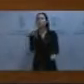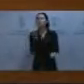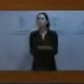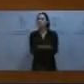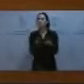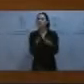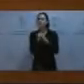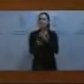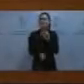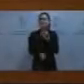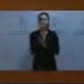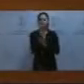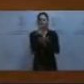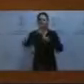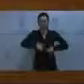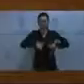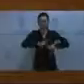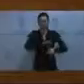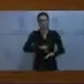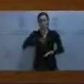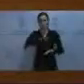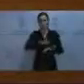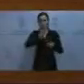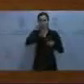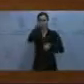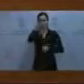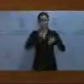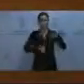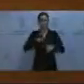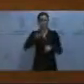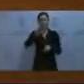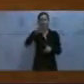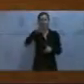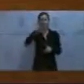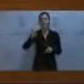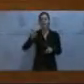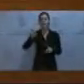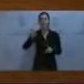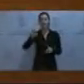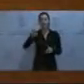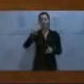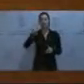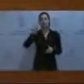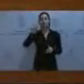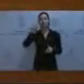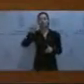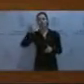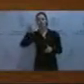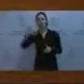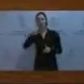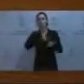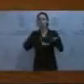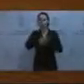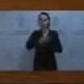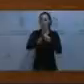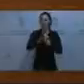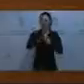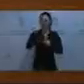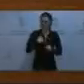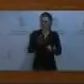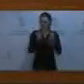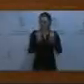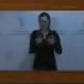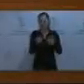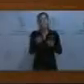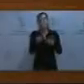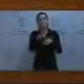que se produjo aquí con la mina de Pilotuerto y que, por cierto, el problema fue corregido. Señorías, entendemos